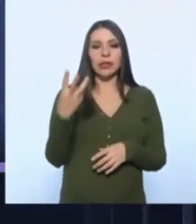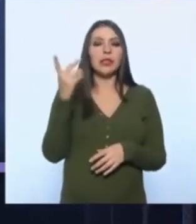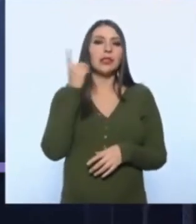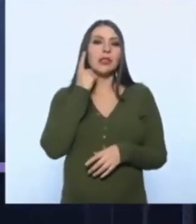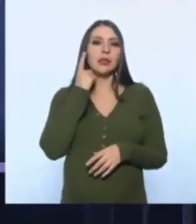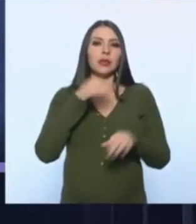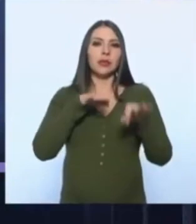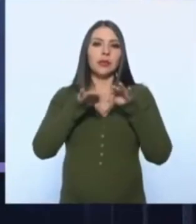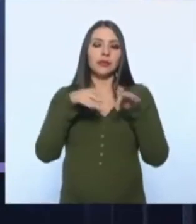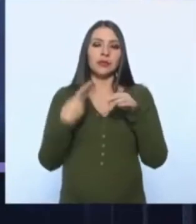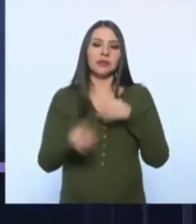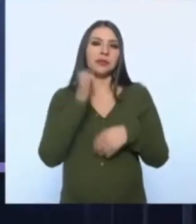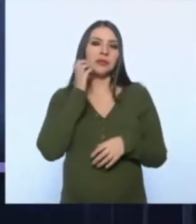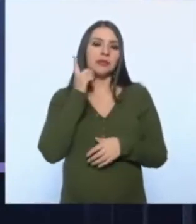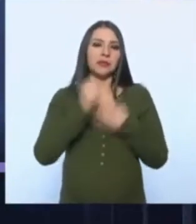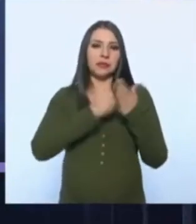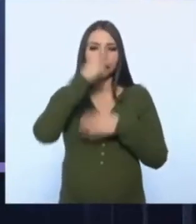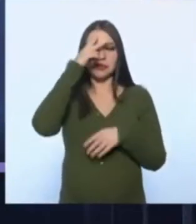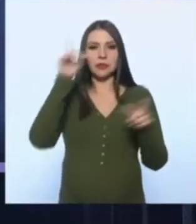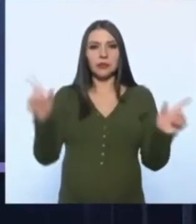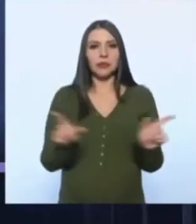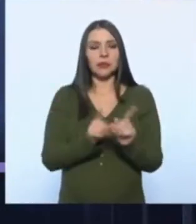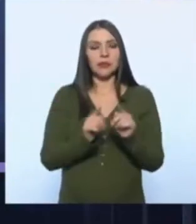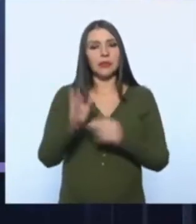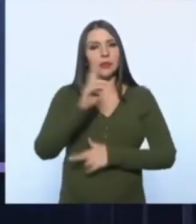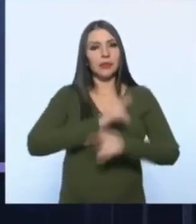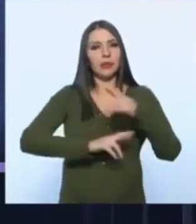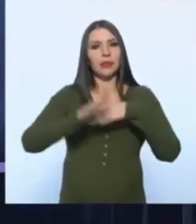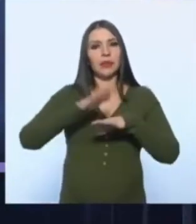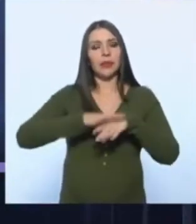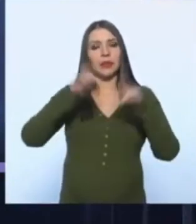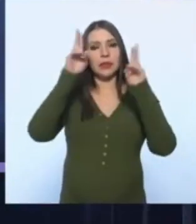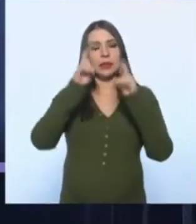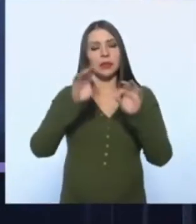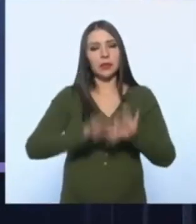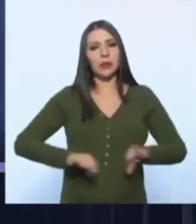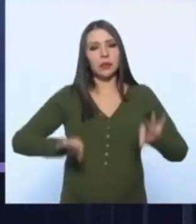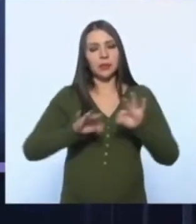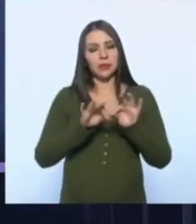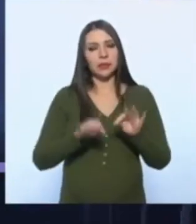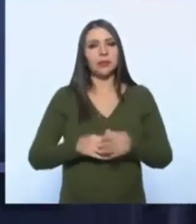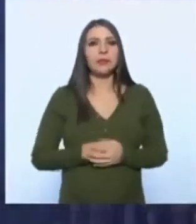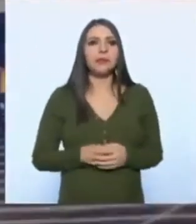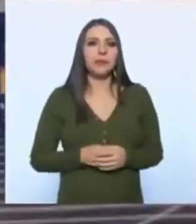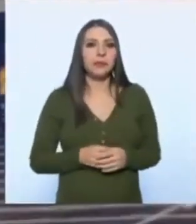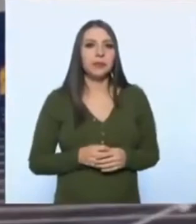Vámonos a la pausa, hay más temas, más asuntos que a usted y a mí nos importa, ya volvemos.